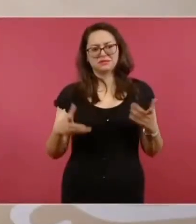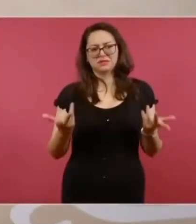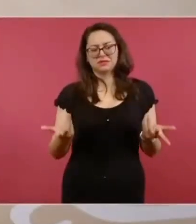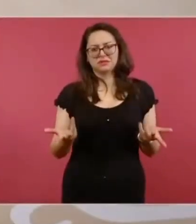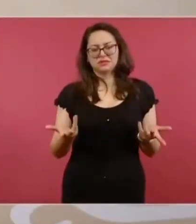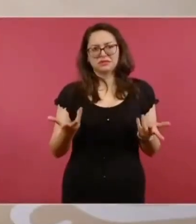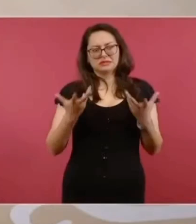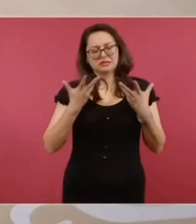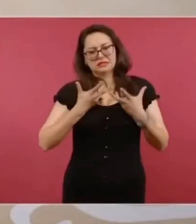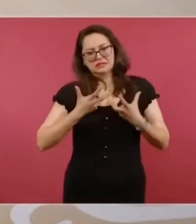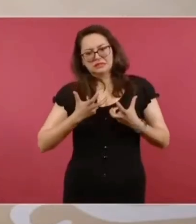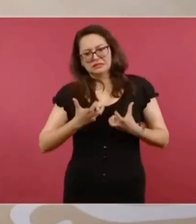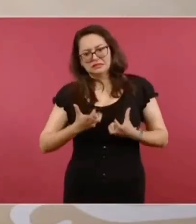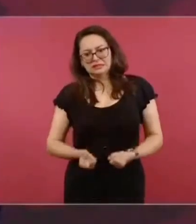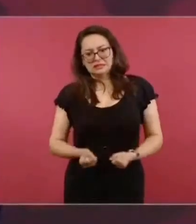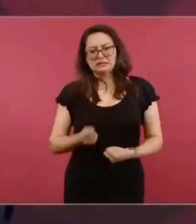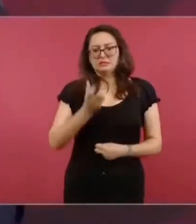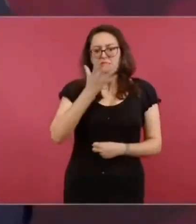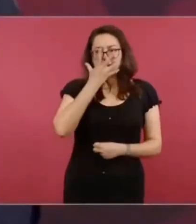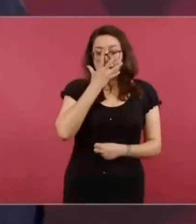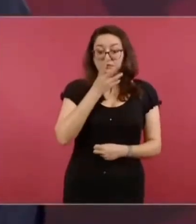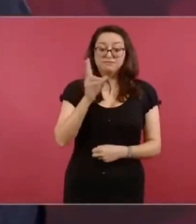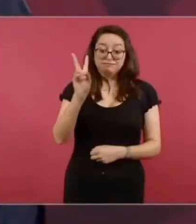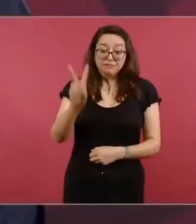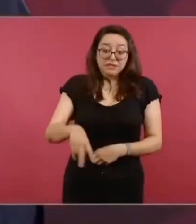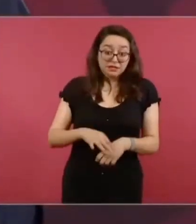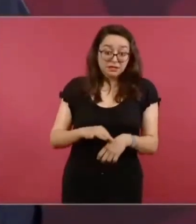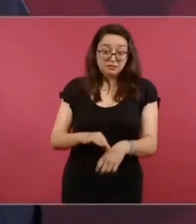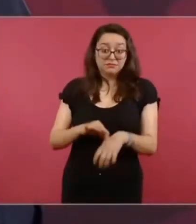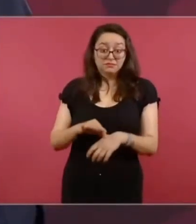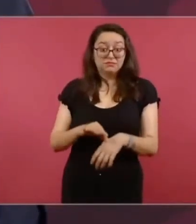penoso, triste, pero real.